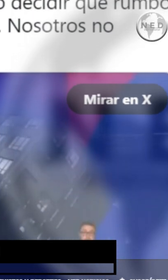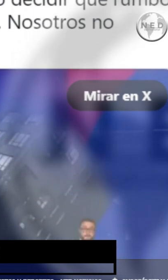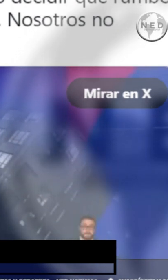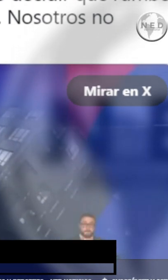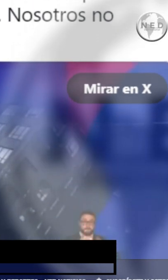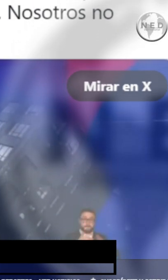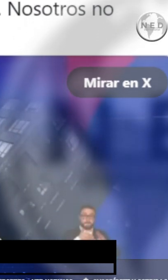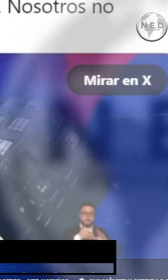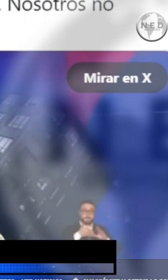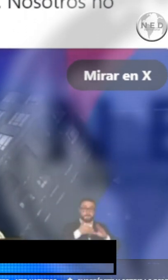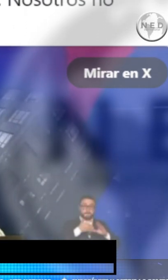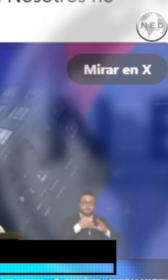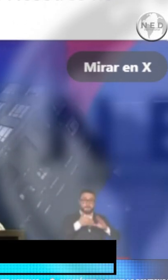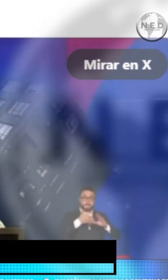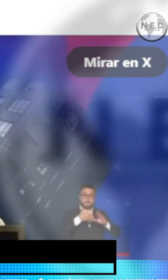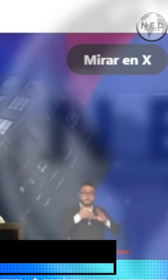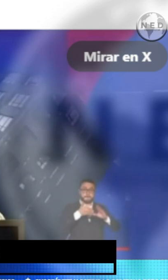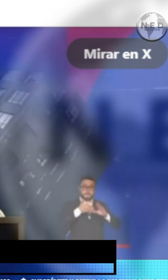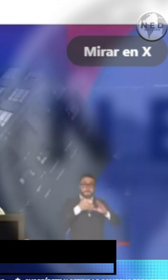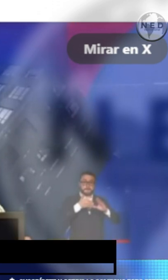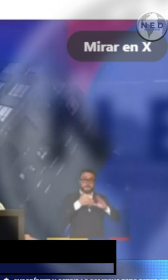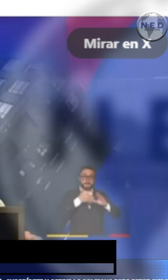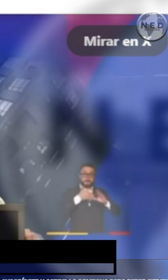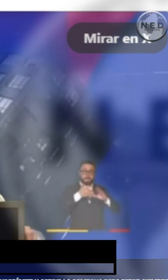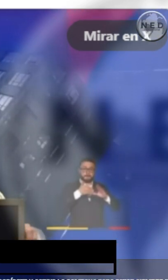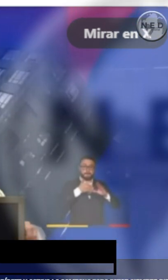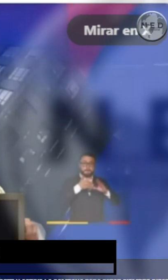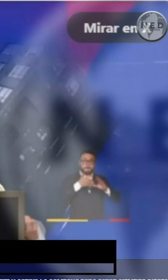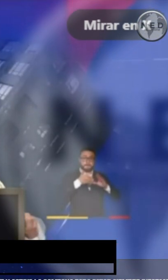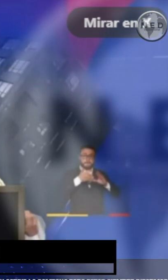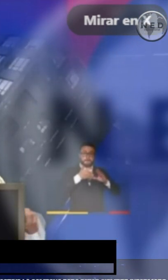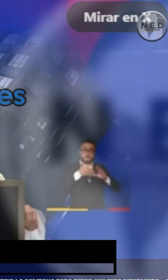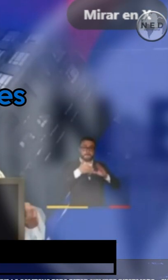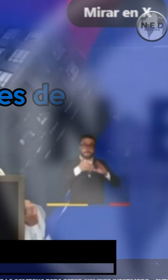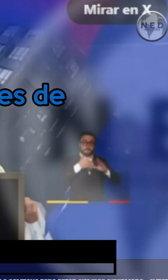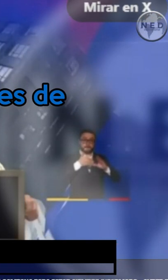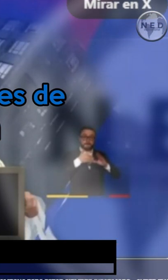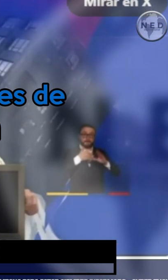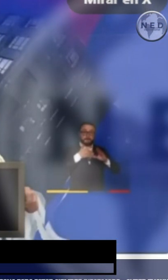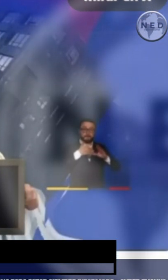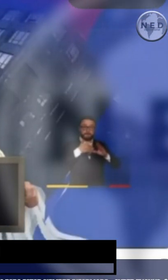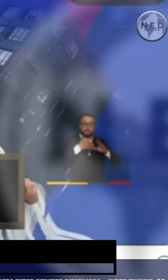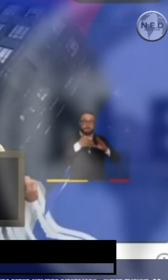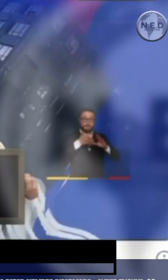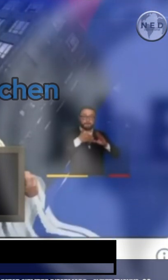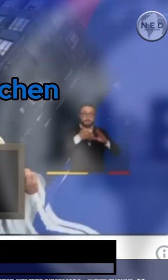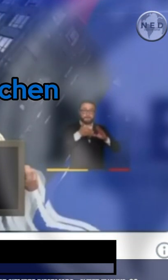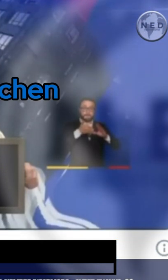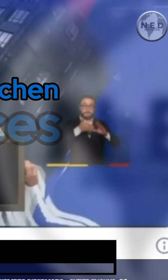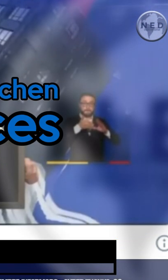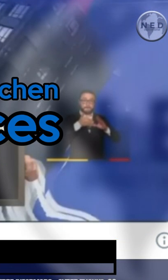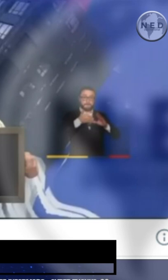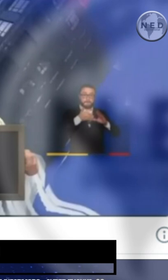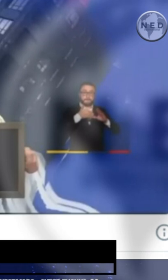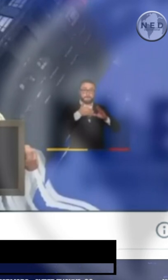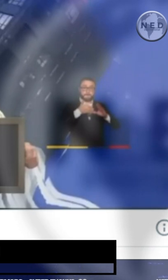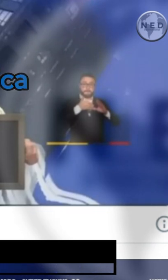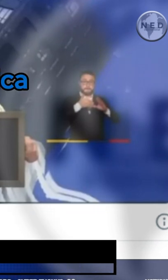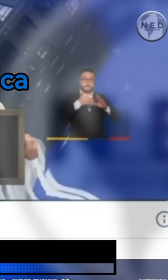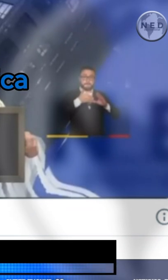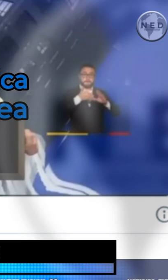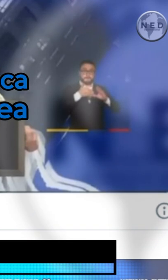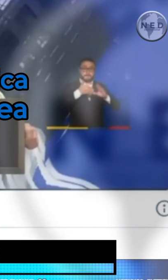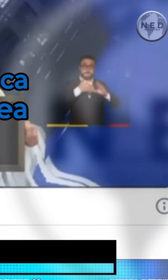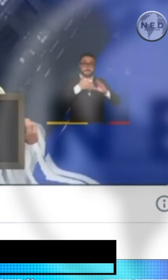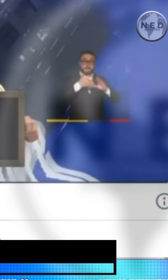Además, anunció que entregará un canal de televisión para las organizaciones sociales y populares de Colombia, para que se escuchen otras voces, para que la